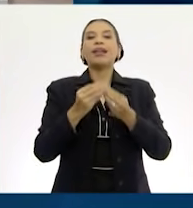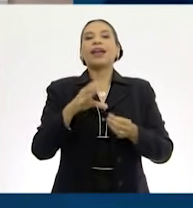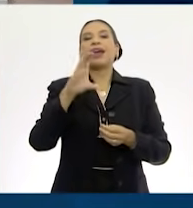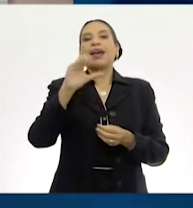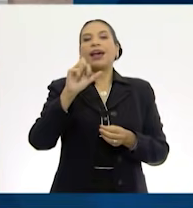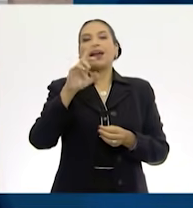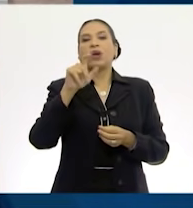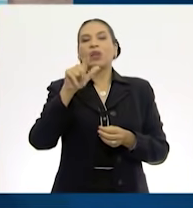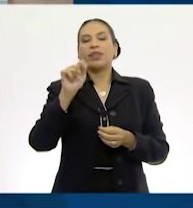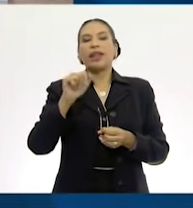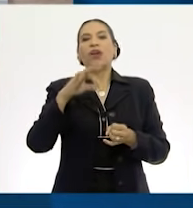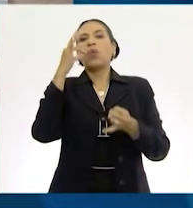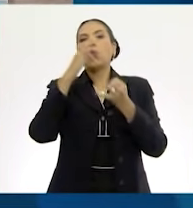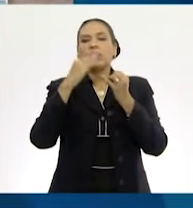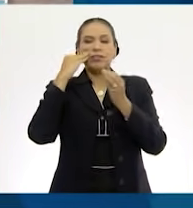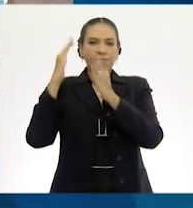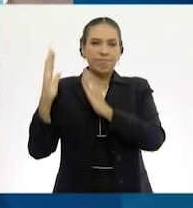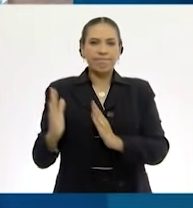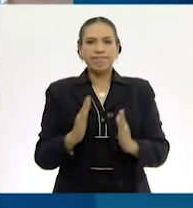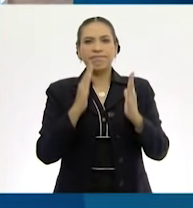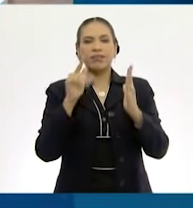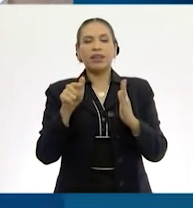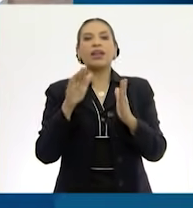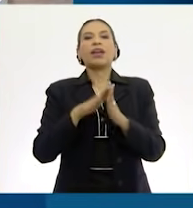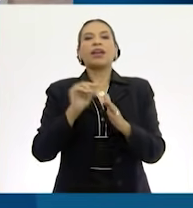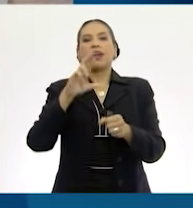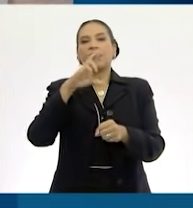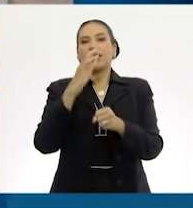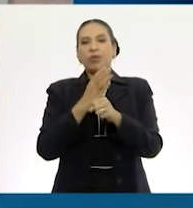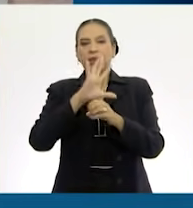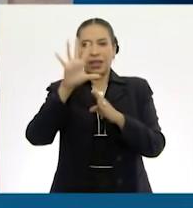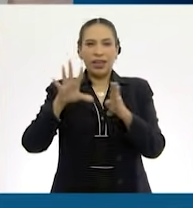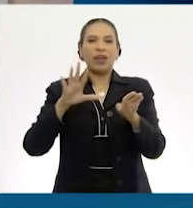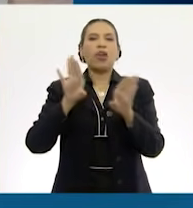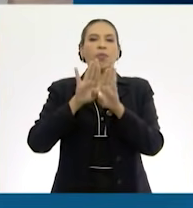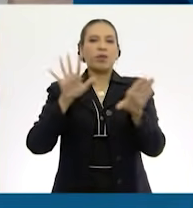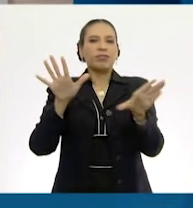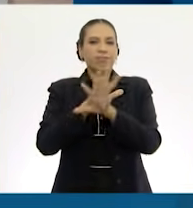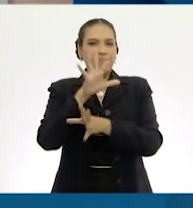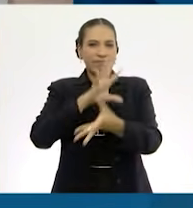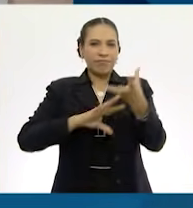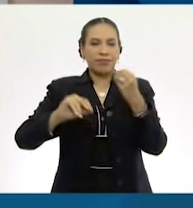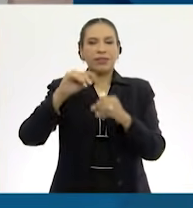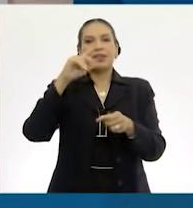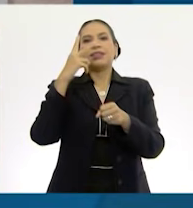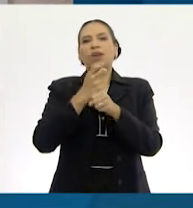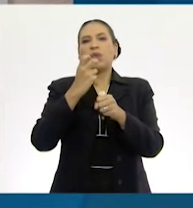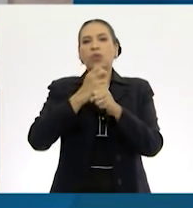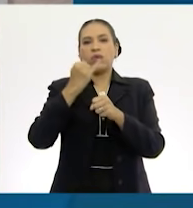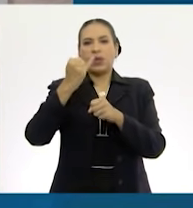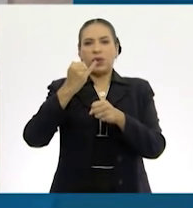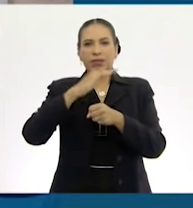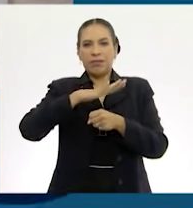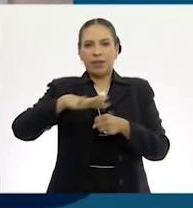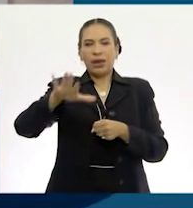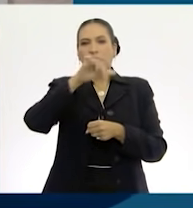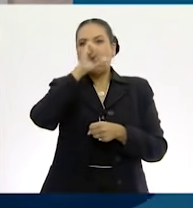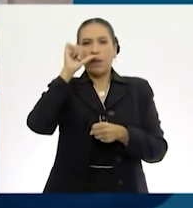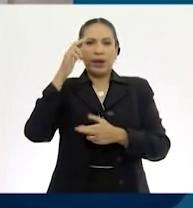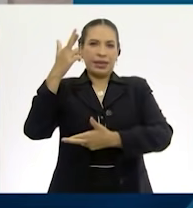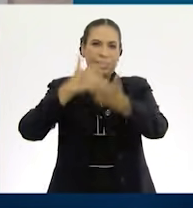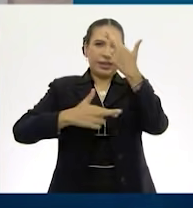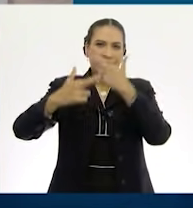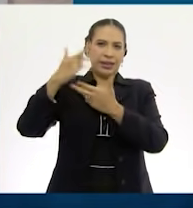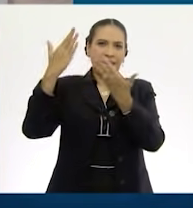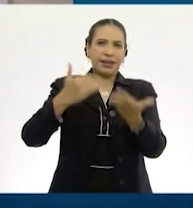la última etapa de nuestra línea del tiempo es la República restaurada. Después del fin del Segundo Imperio, Benito Juárez regresa a la